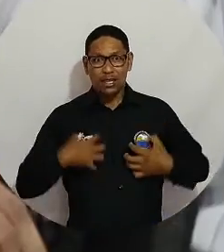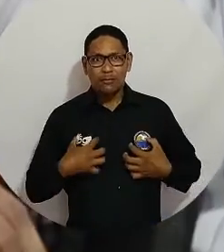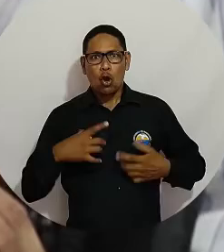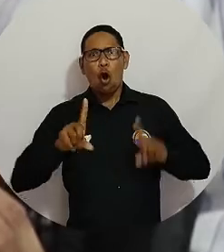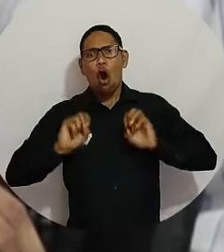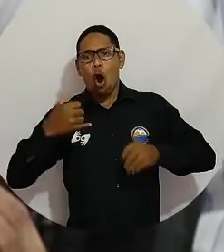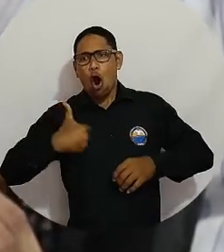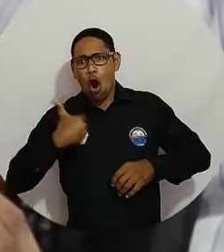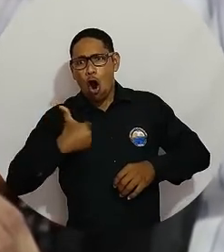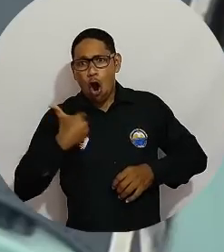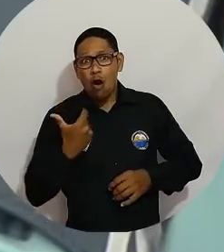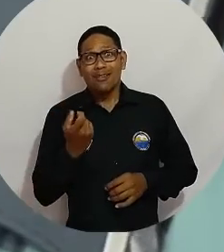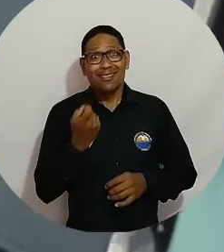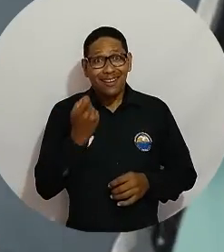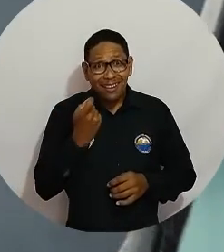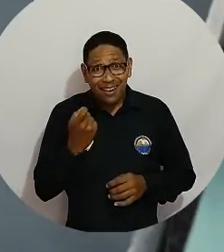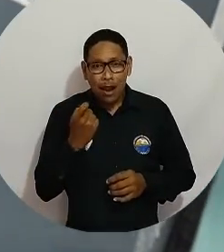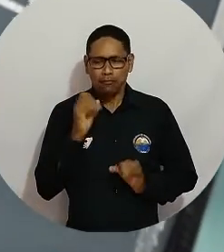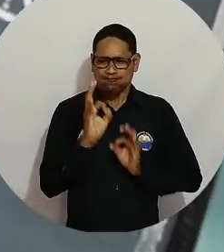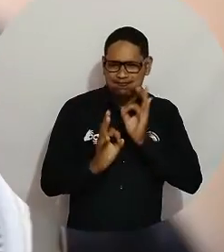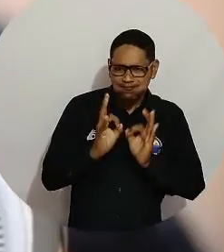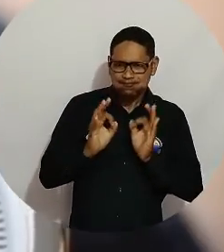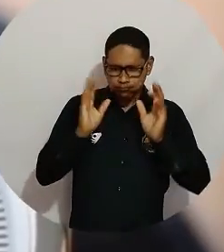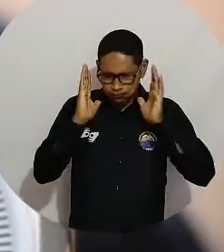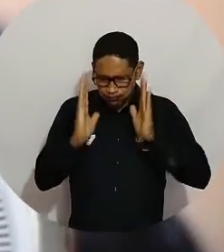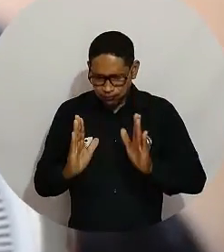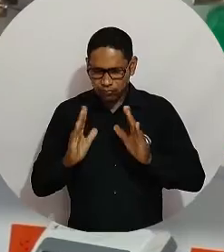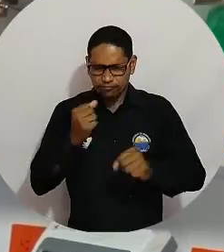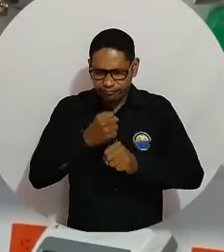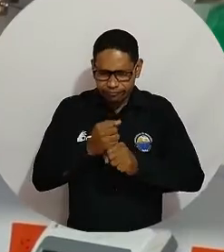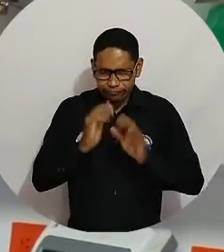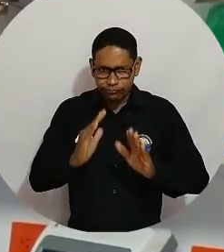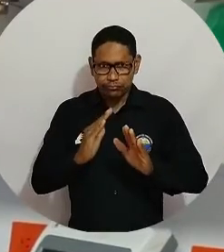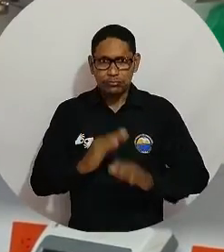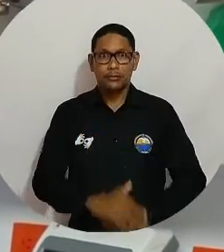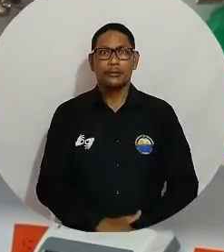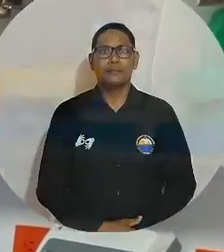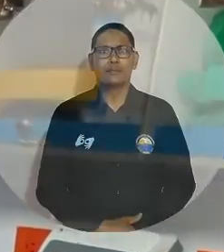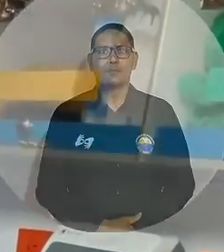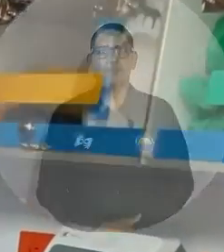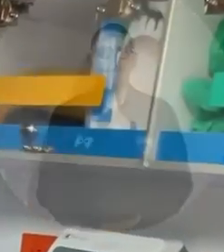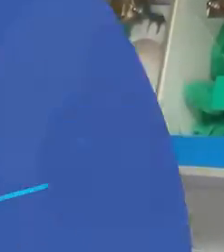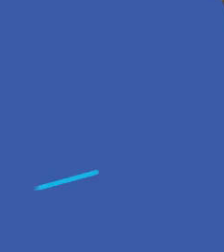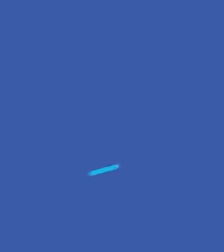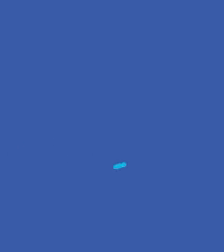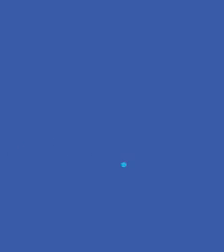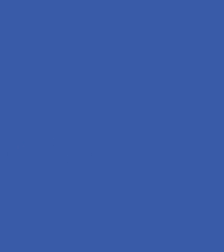conflicto y adolescentes de sectores vulnerables de Santa Marta y el departamento del Magdalena.